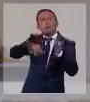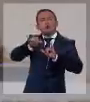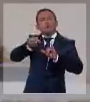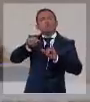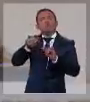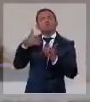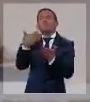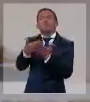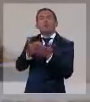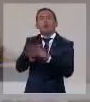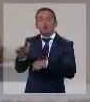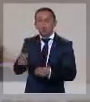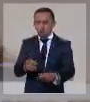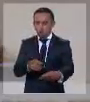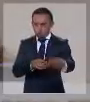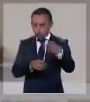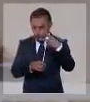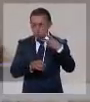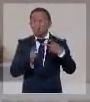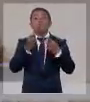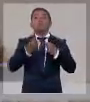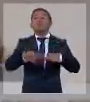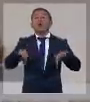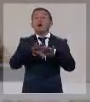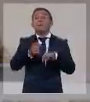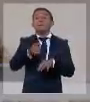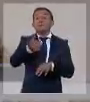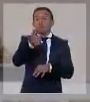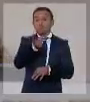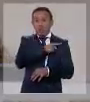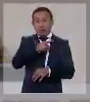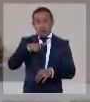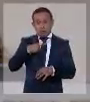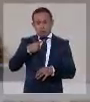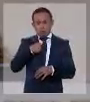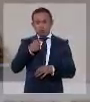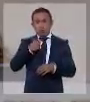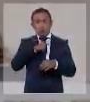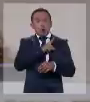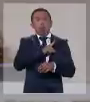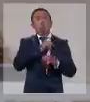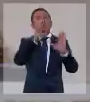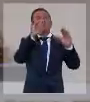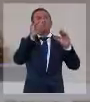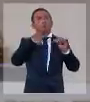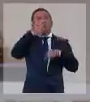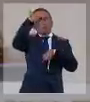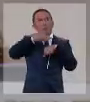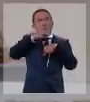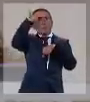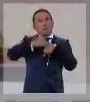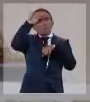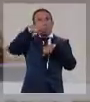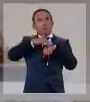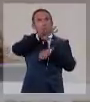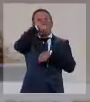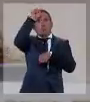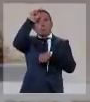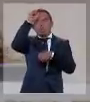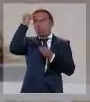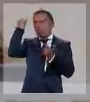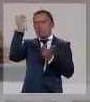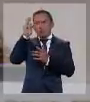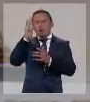modelo. Necesitamos aprender a pensar, no a memorizar, y que lo que se aprende en las universidades,